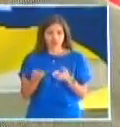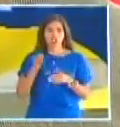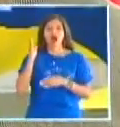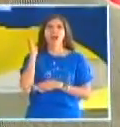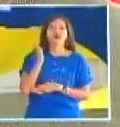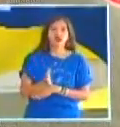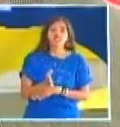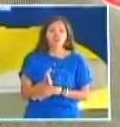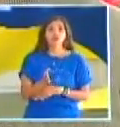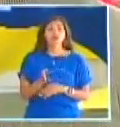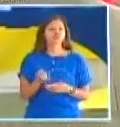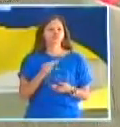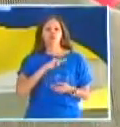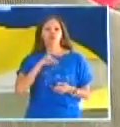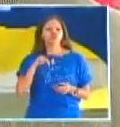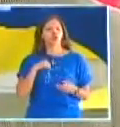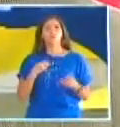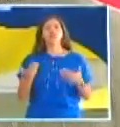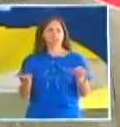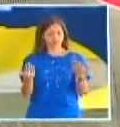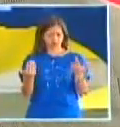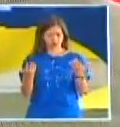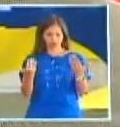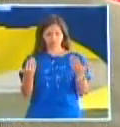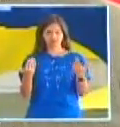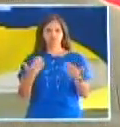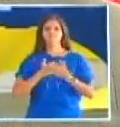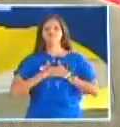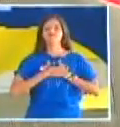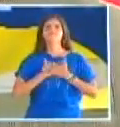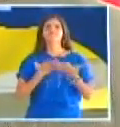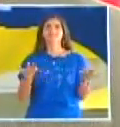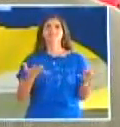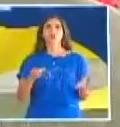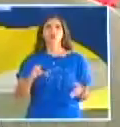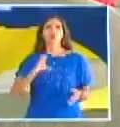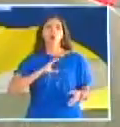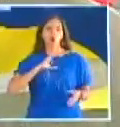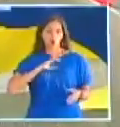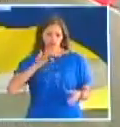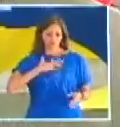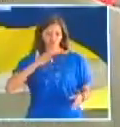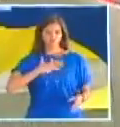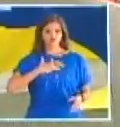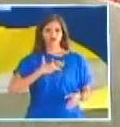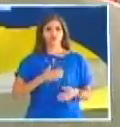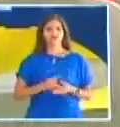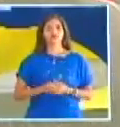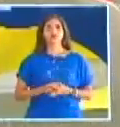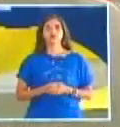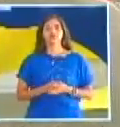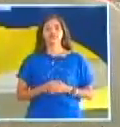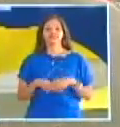sanción, nosotros recibimos esa sanción como una medalla en el pecho.